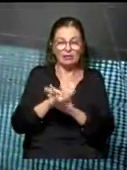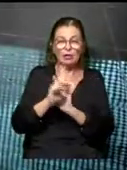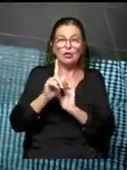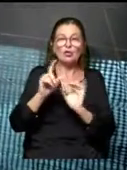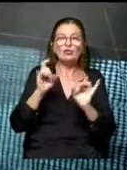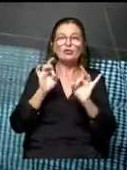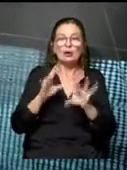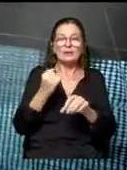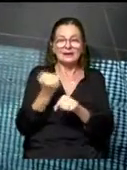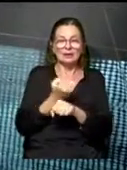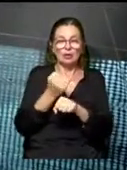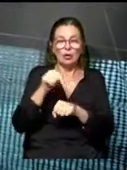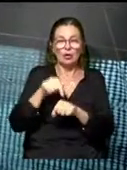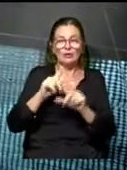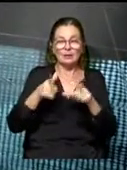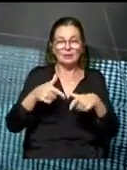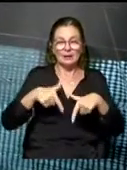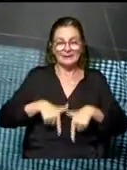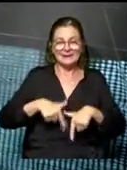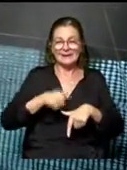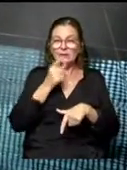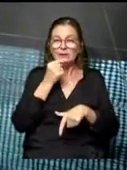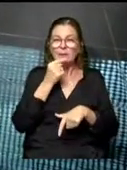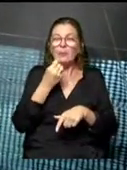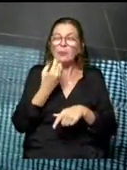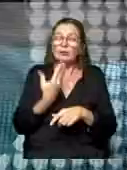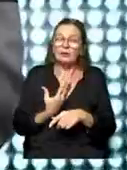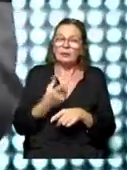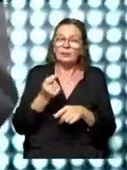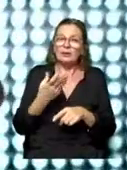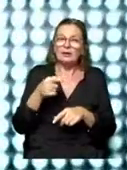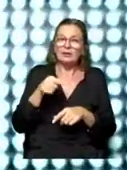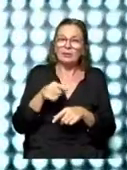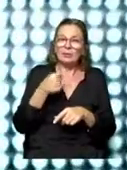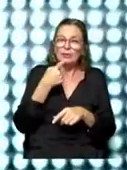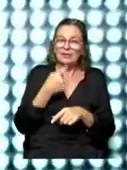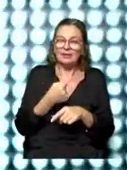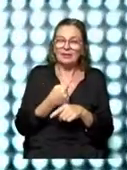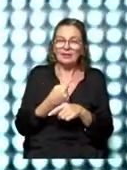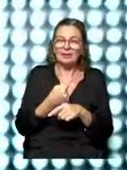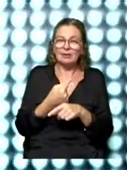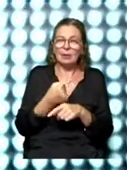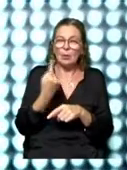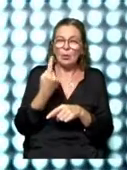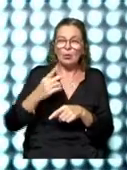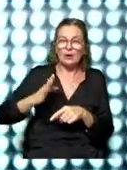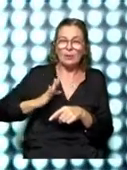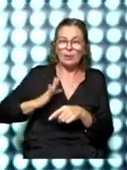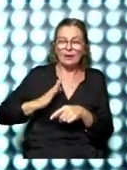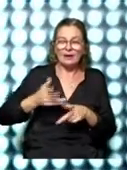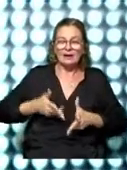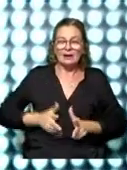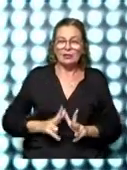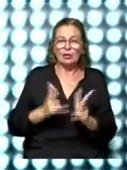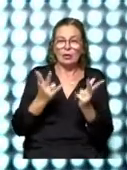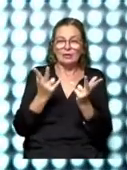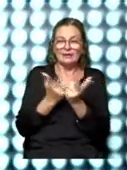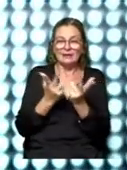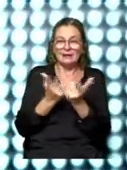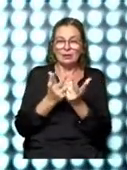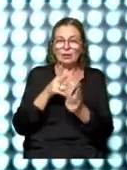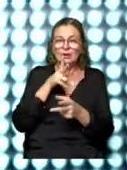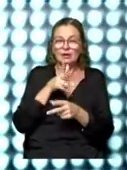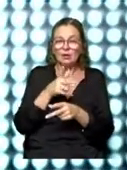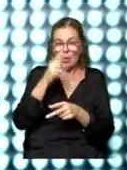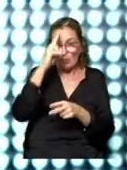institución, sino hoy también al Ministerio del Interior. ¿Por qué, Josema? Porque la noticia que estamos dando es que una mujer oriunda de 33, cuyo hijo murió